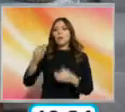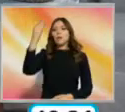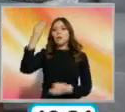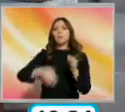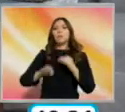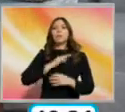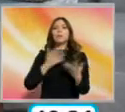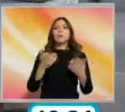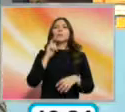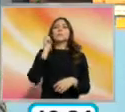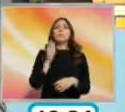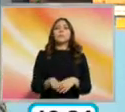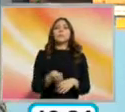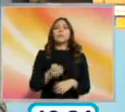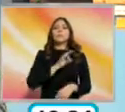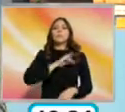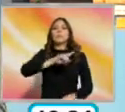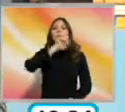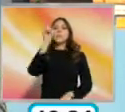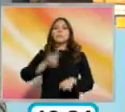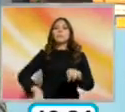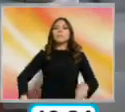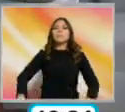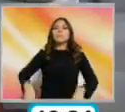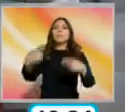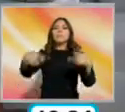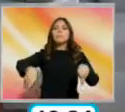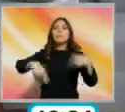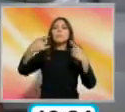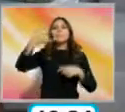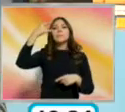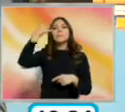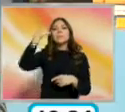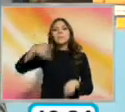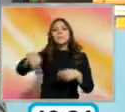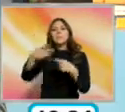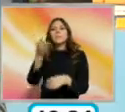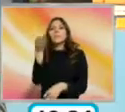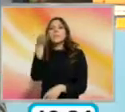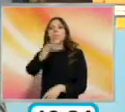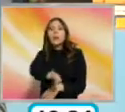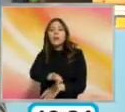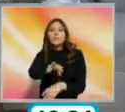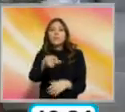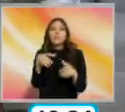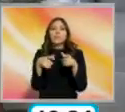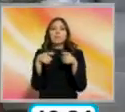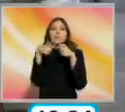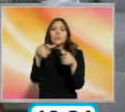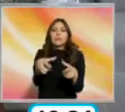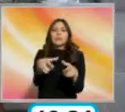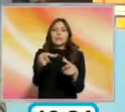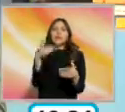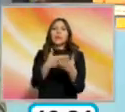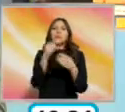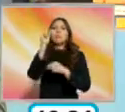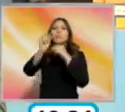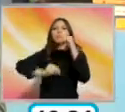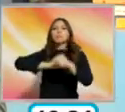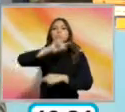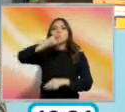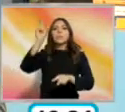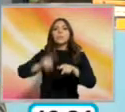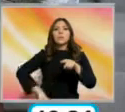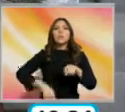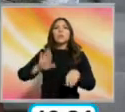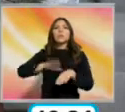es prácticamente eliminar la piratería. Los usuarios que contratan y usamos este tipo de servicios, estamos dentro de la legalidad, no estamos